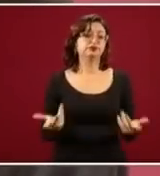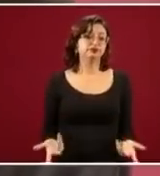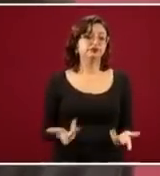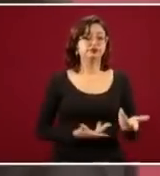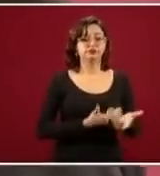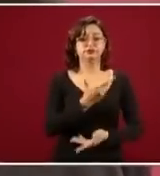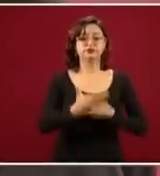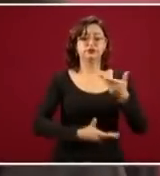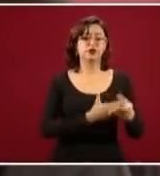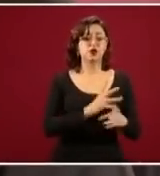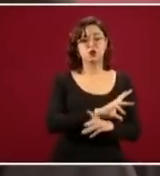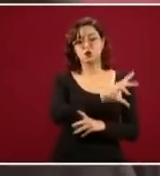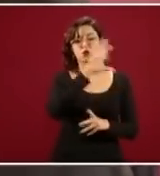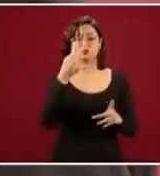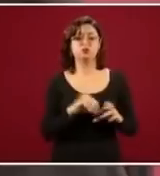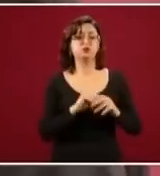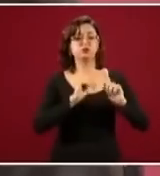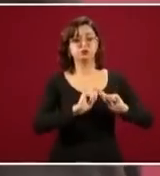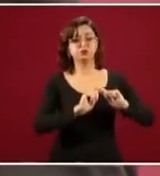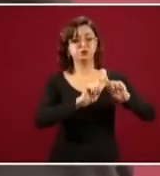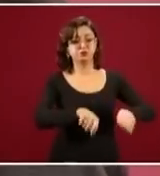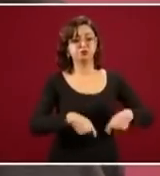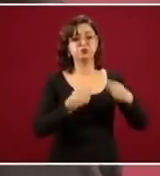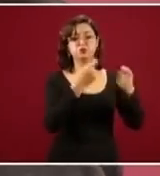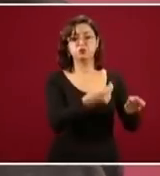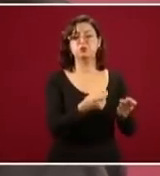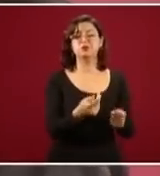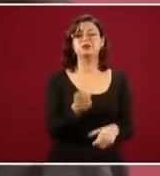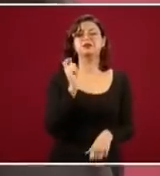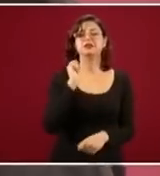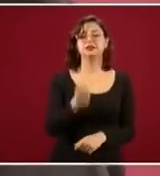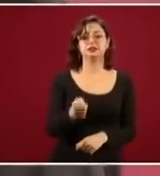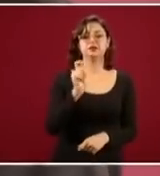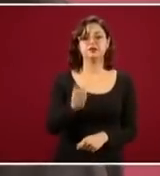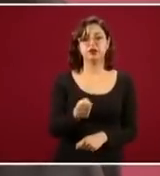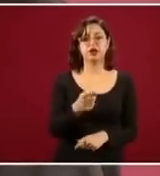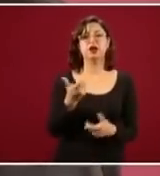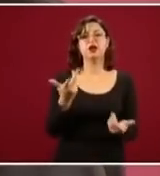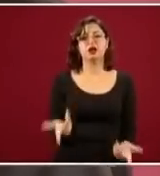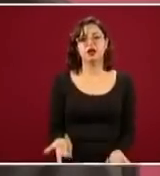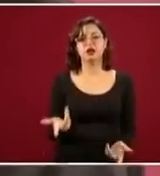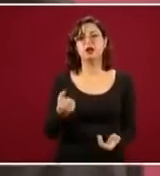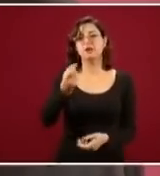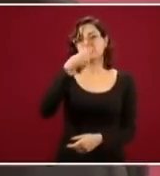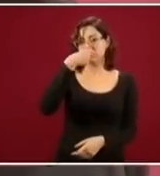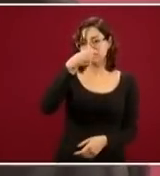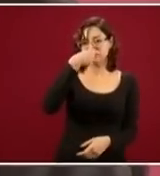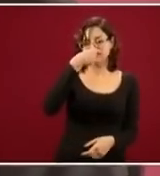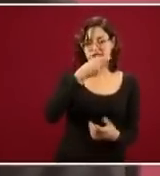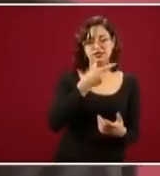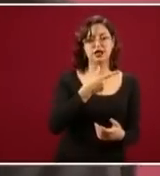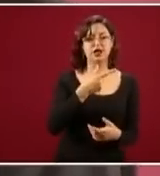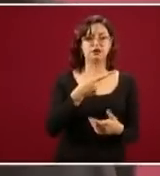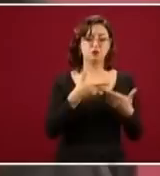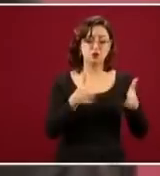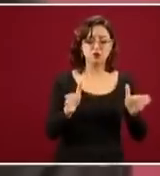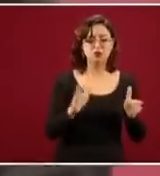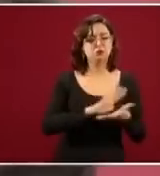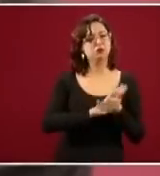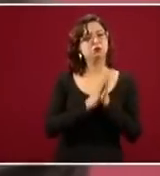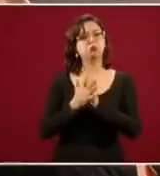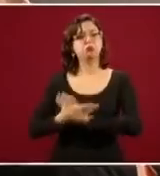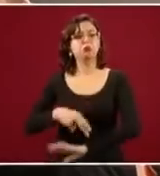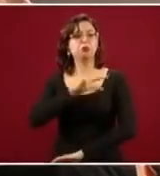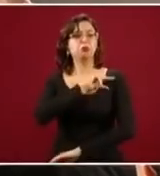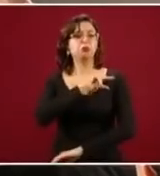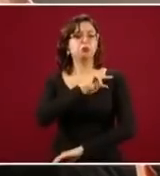servicio integral. Entonces, es una especie de privatización de, en los hechos, de los servicios de salud.